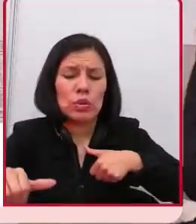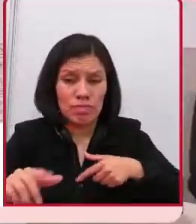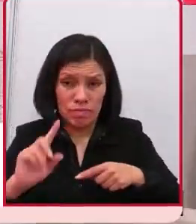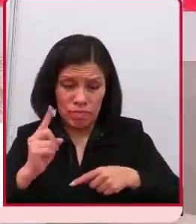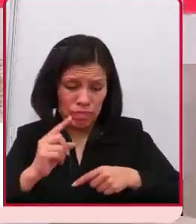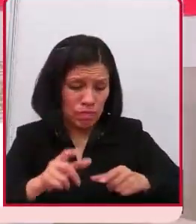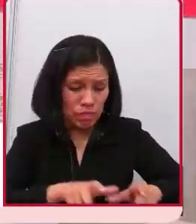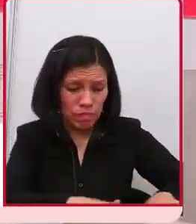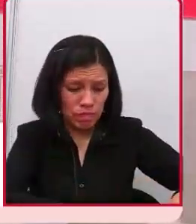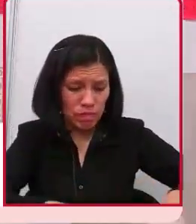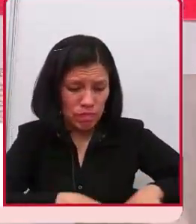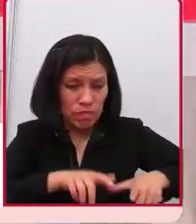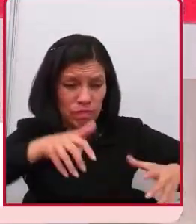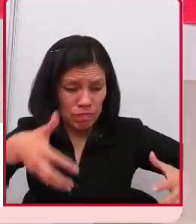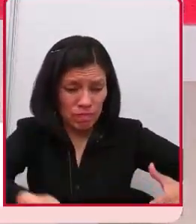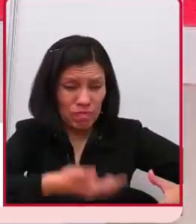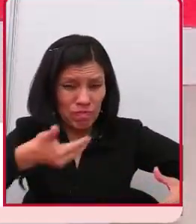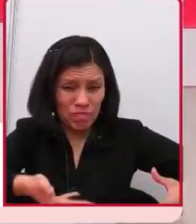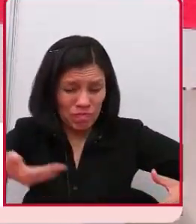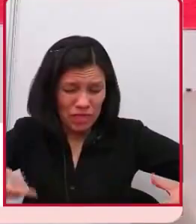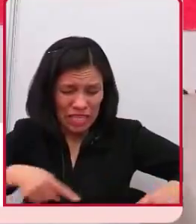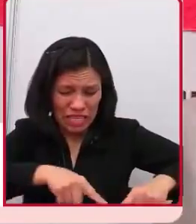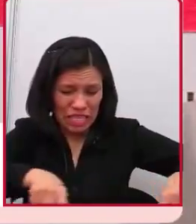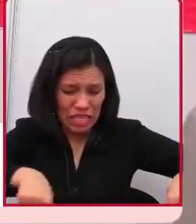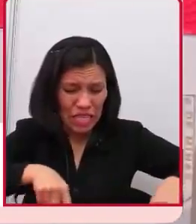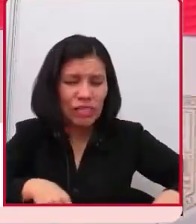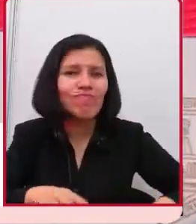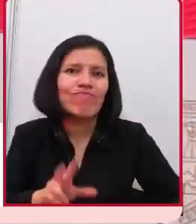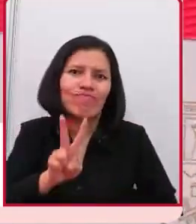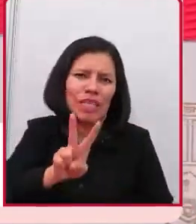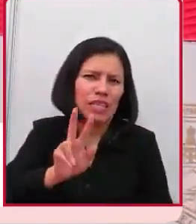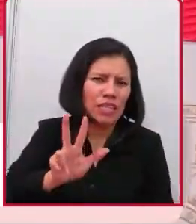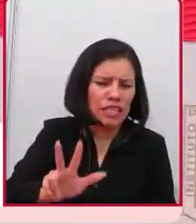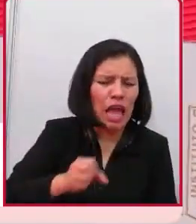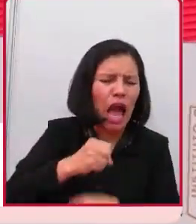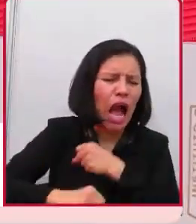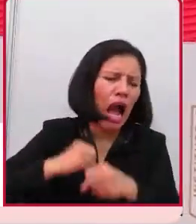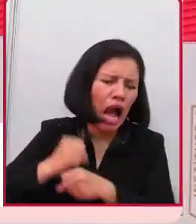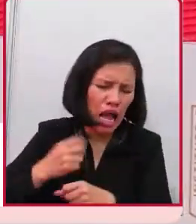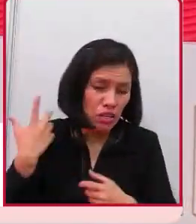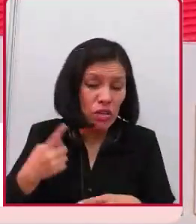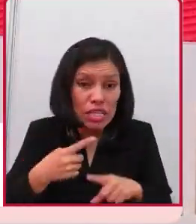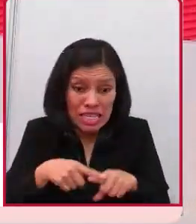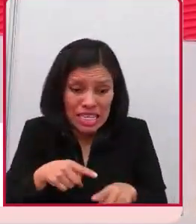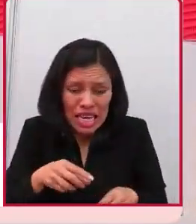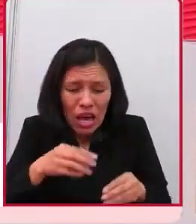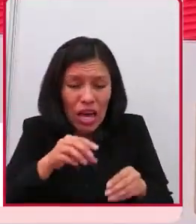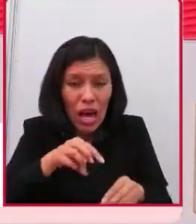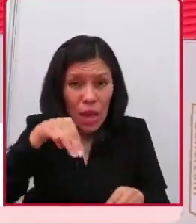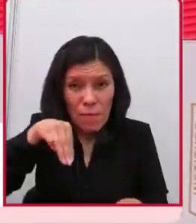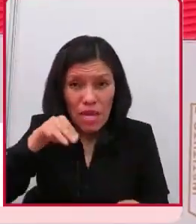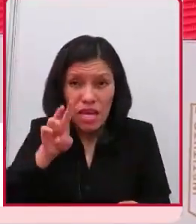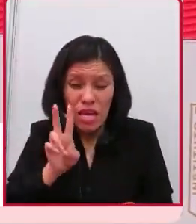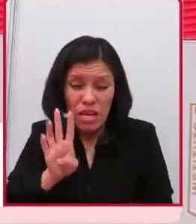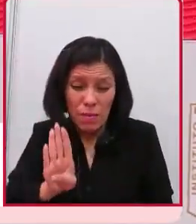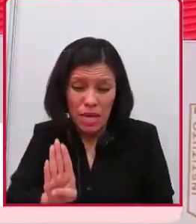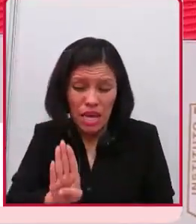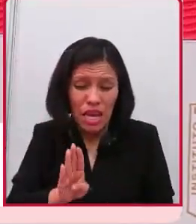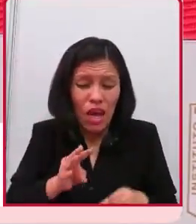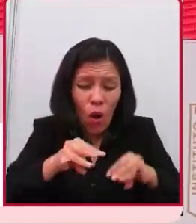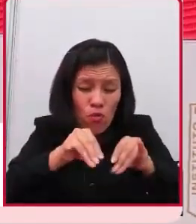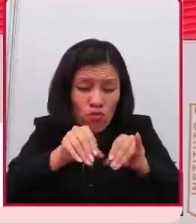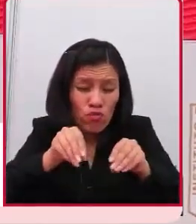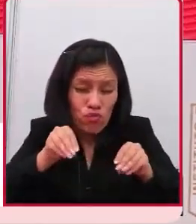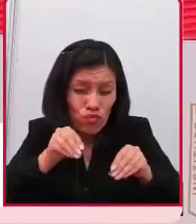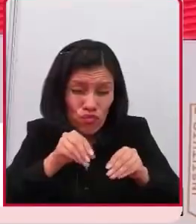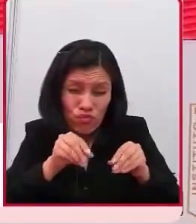yacimiento tiene ya 23 años y la problemática del moli fino no es actual. Entonces hemos ido haciendo un